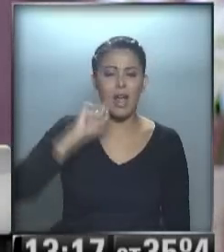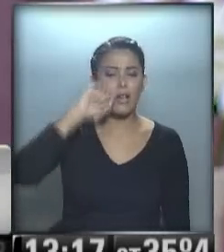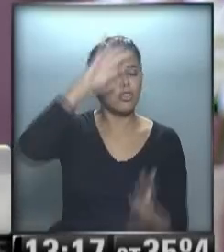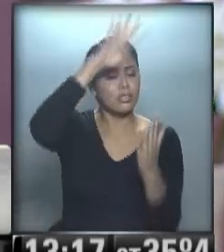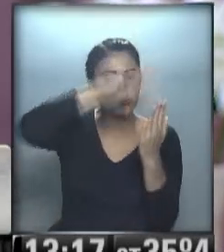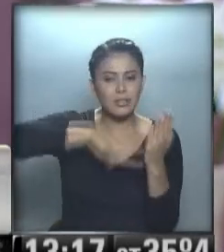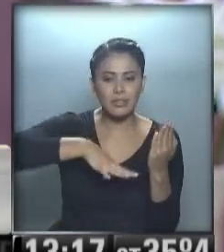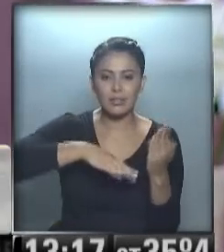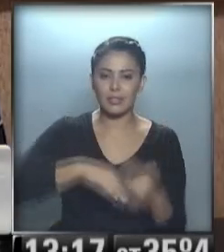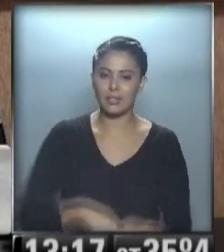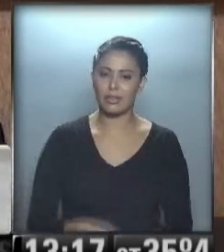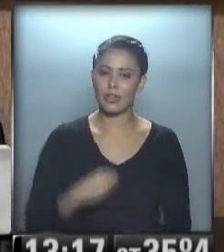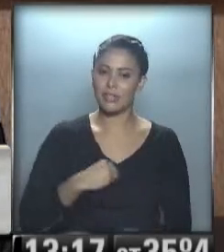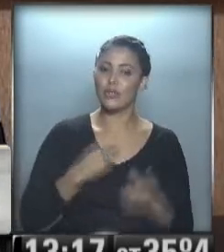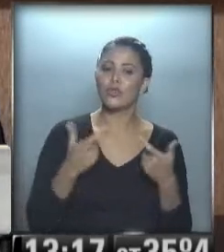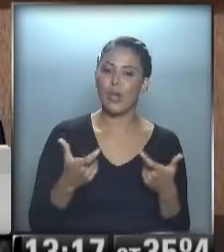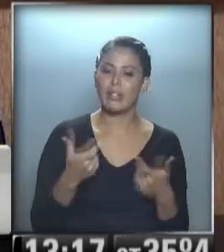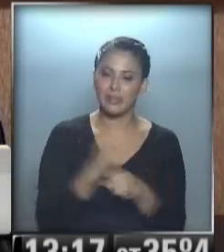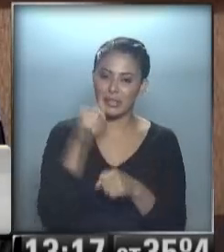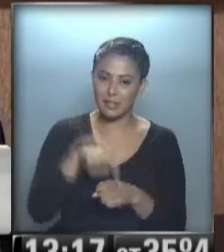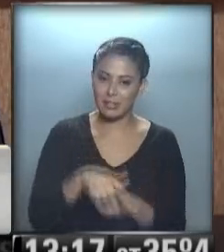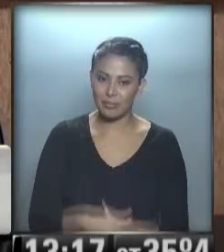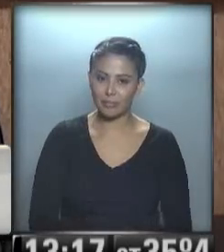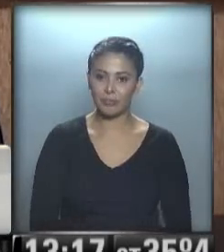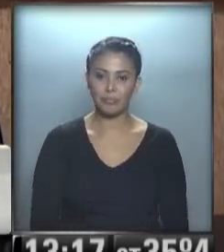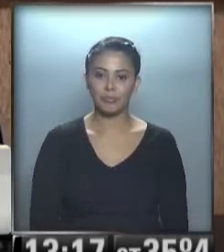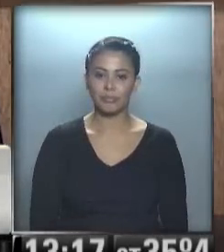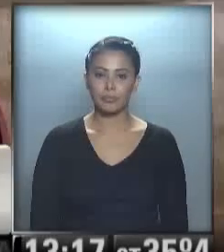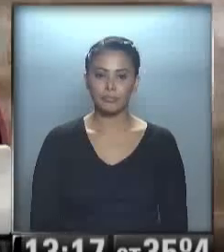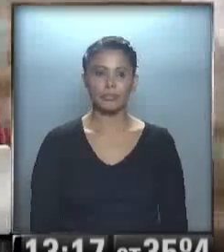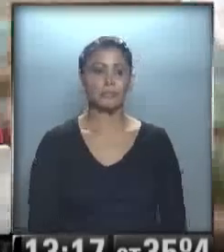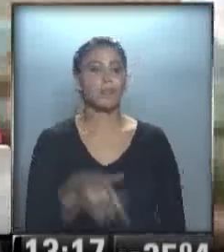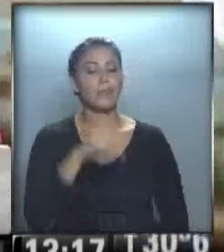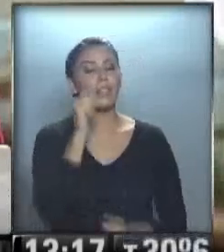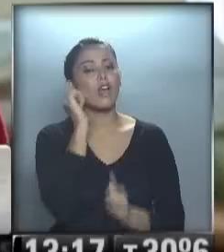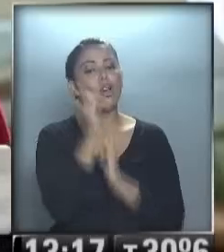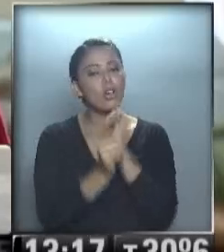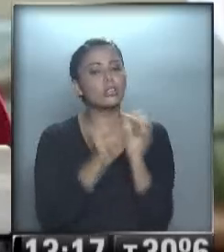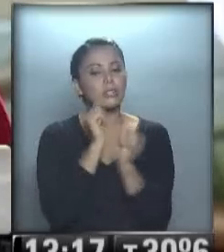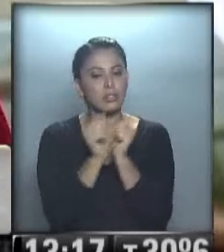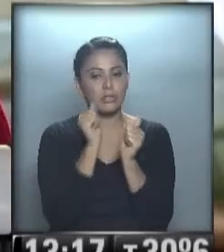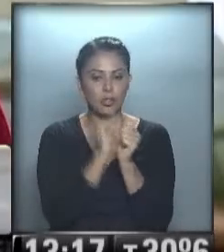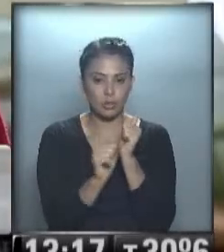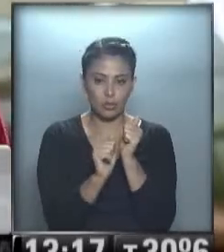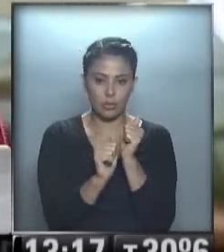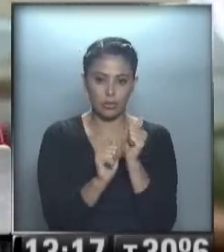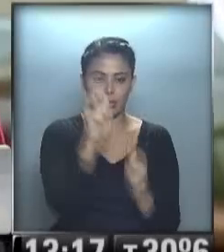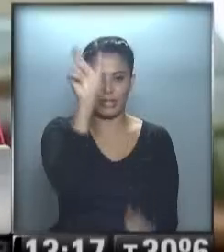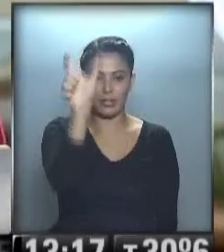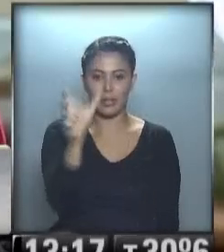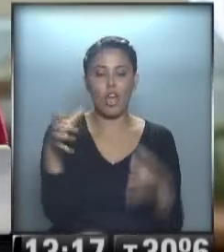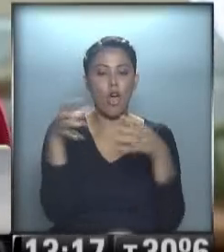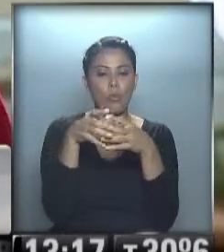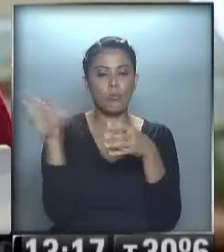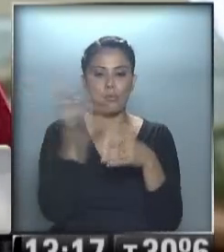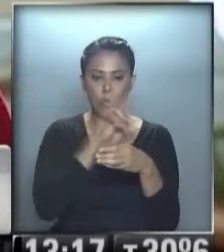además me siento afortunada de trabajar acá se narra la vivencia de un grupo de